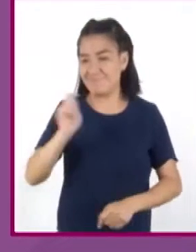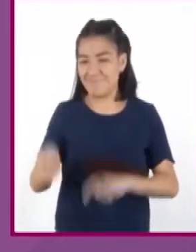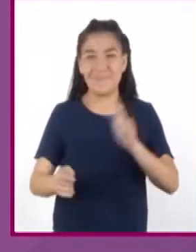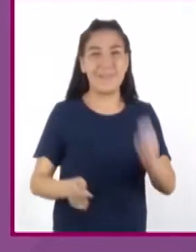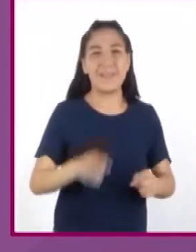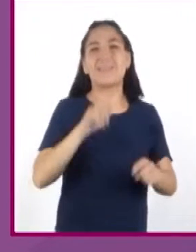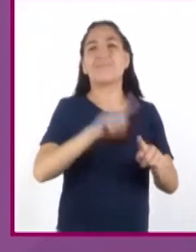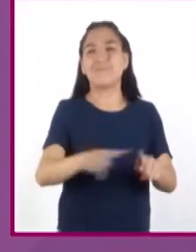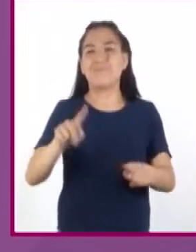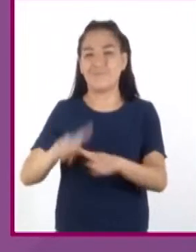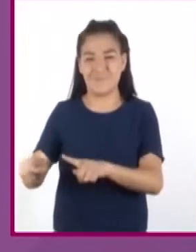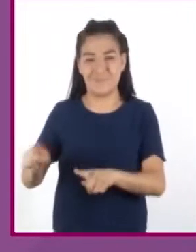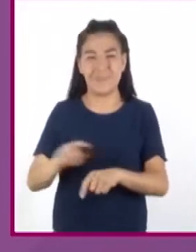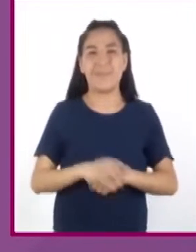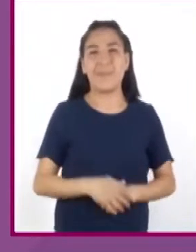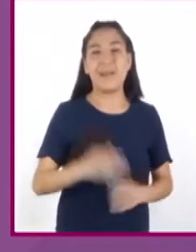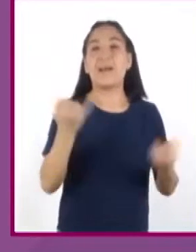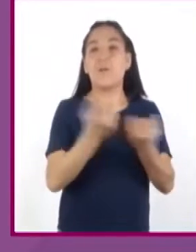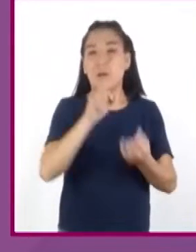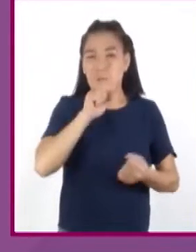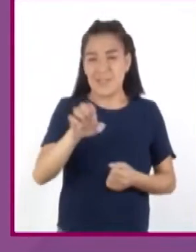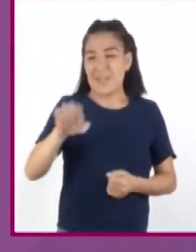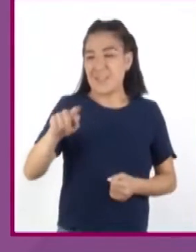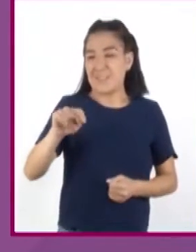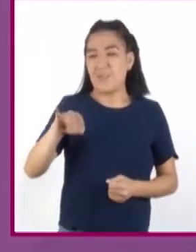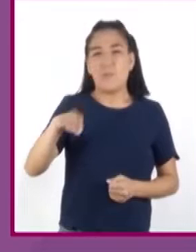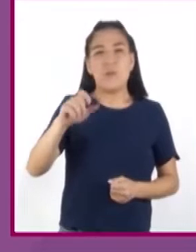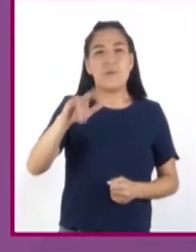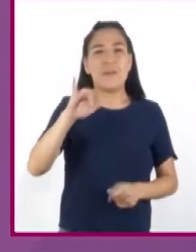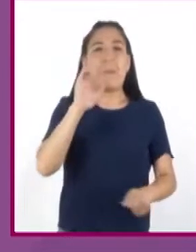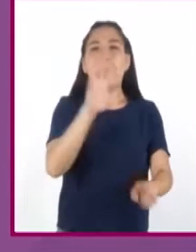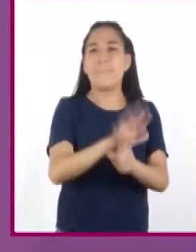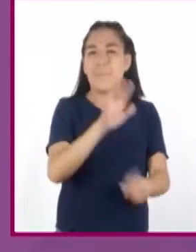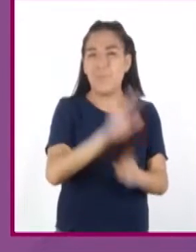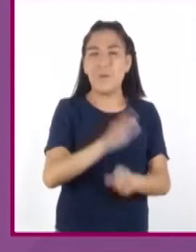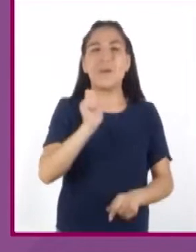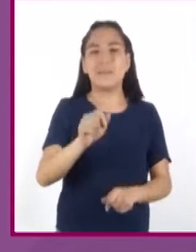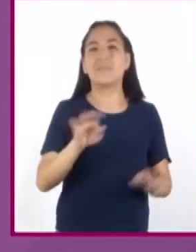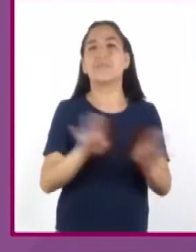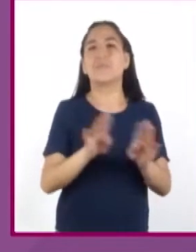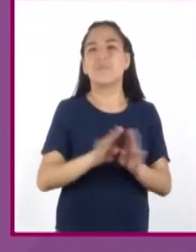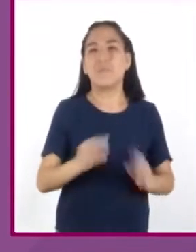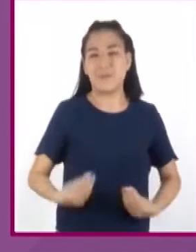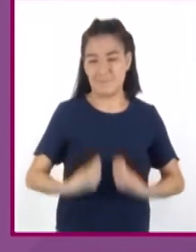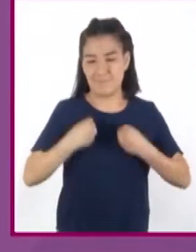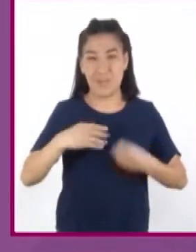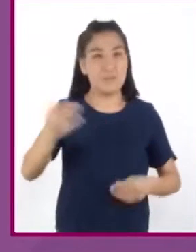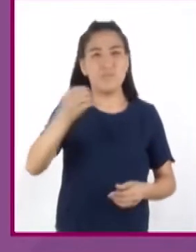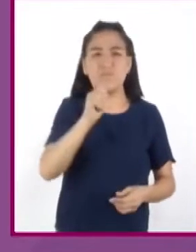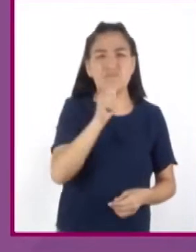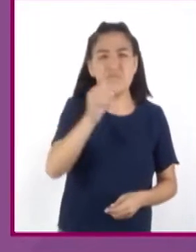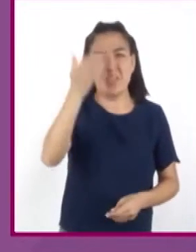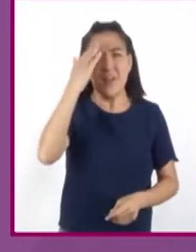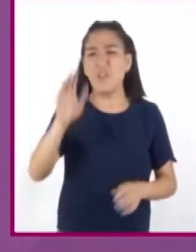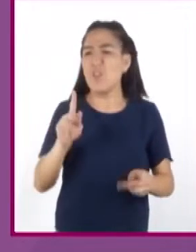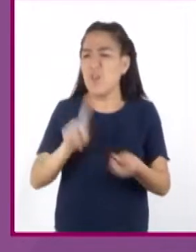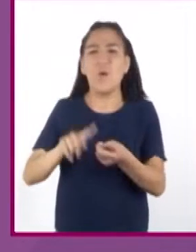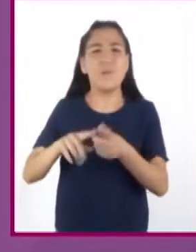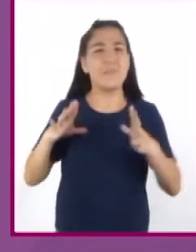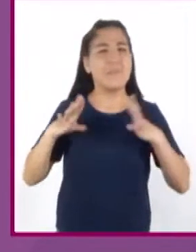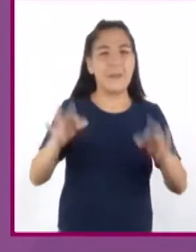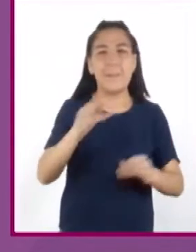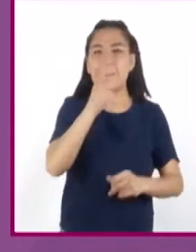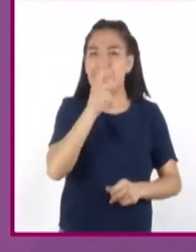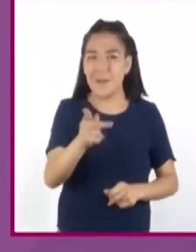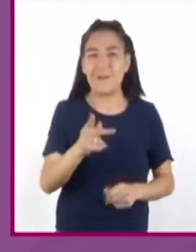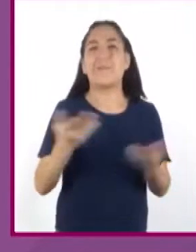ambas prendas. También hay etimologías populares que fueron creadas por la gente debido a que no conocían la raíz de la palabra o bien por